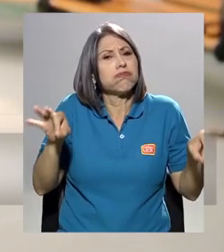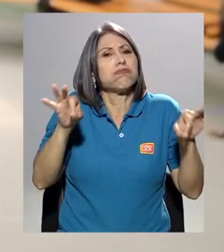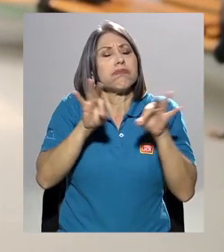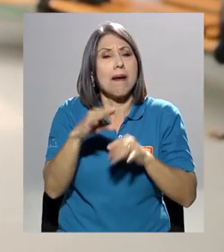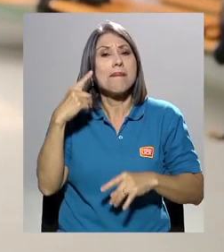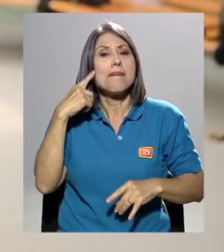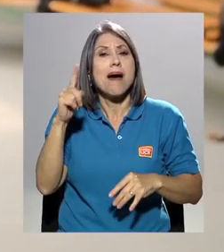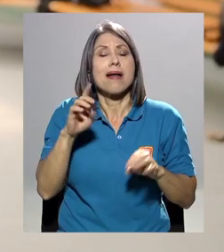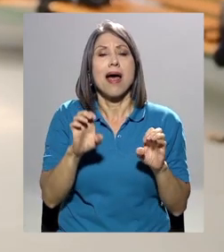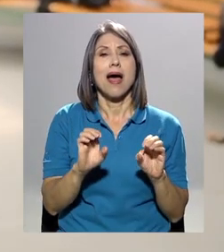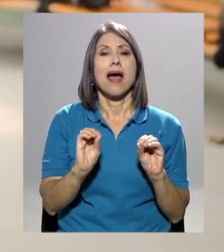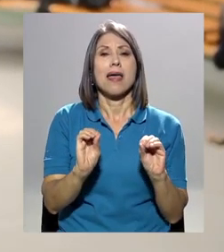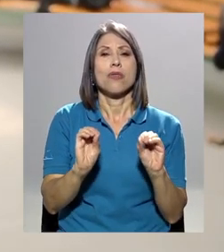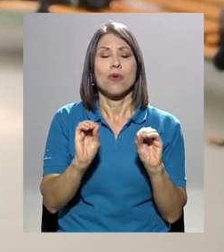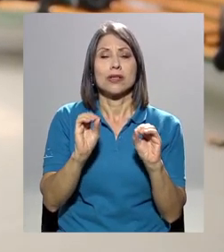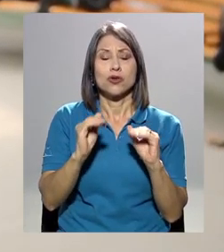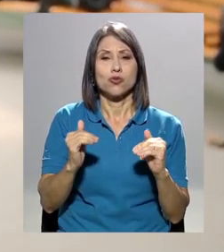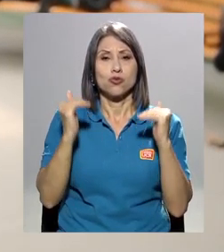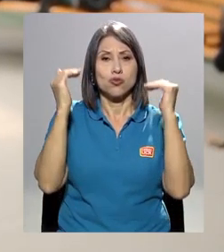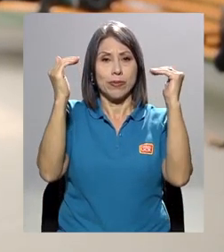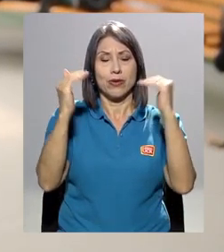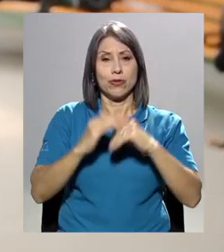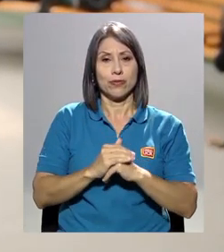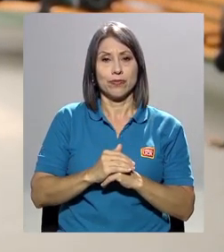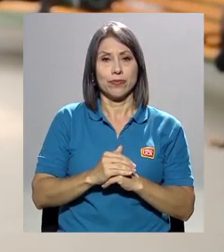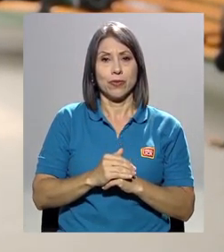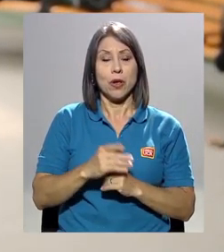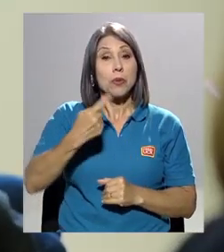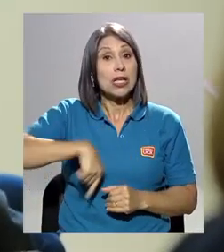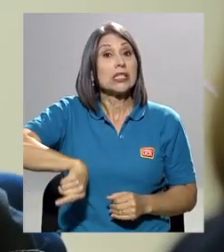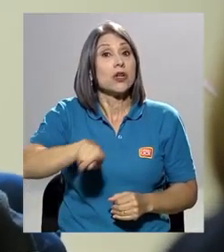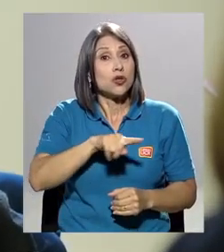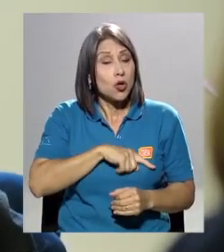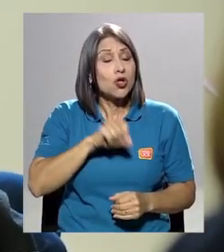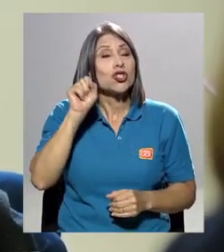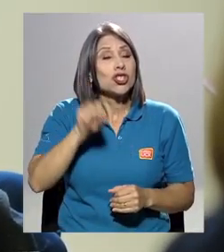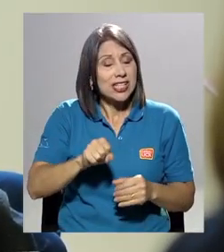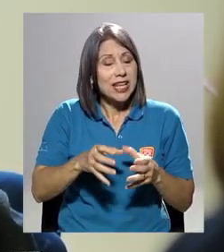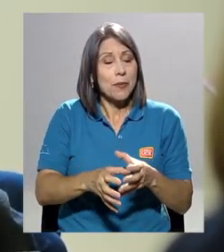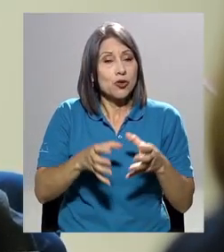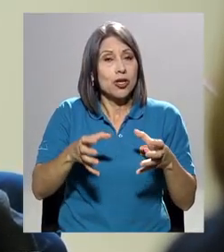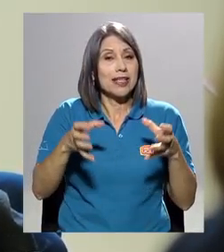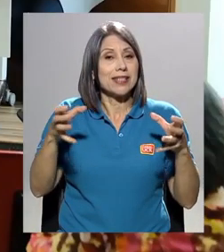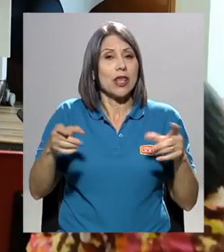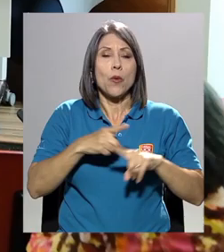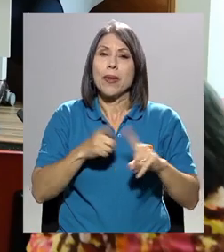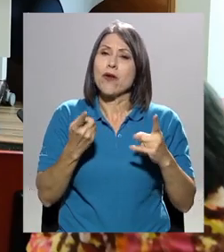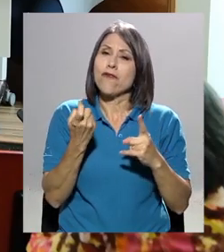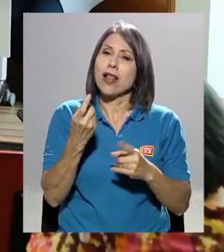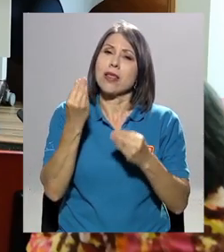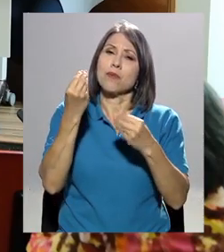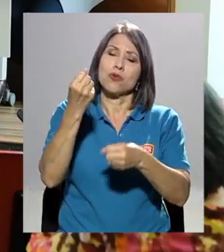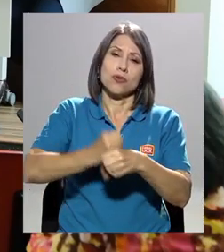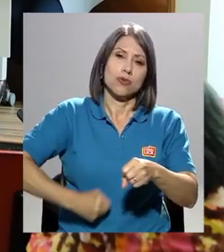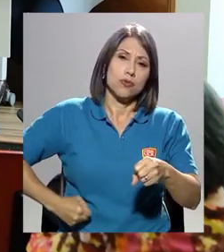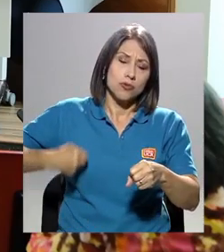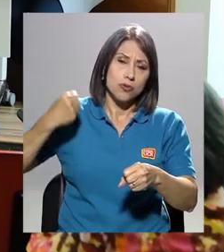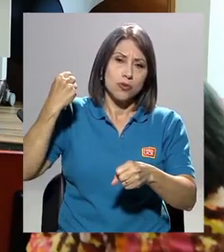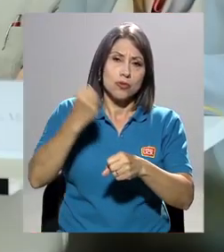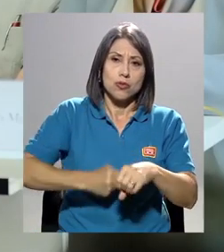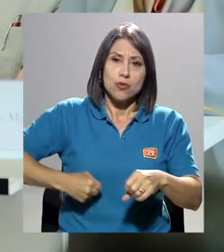para la educación superior, porque sí hemos crecido, pero todavía falta mucho por hacer.